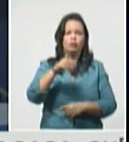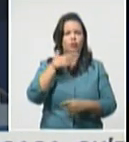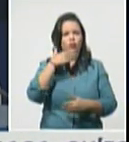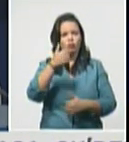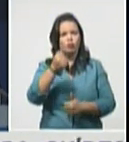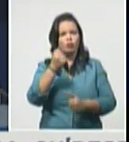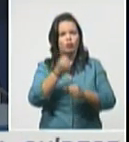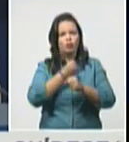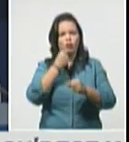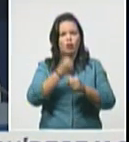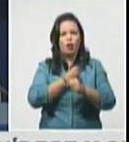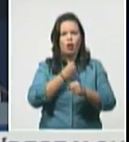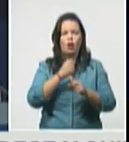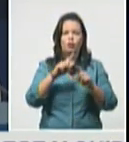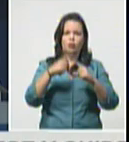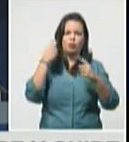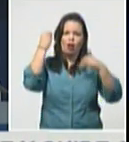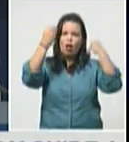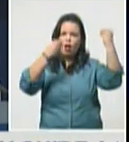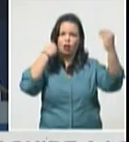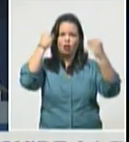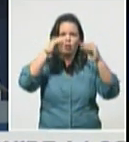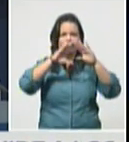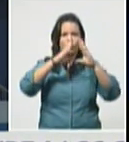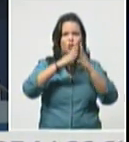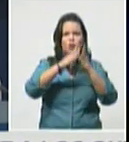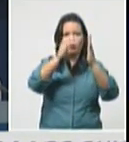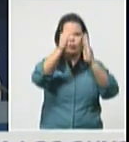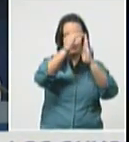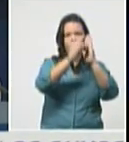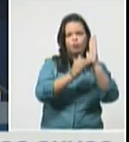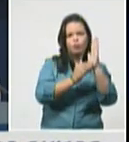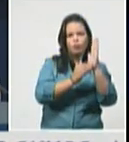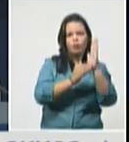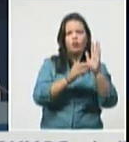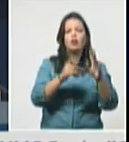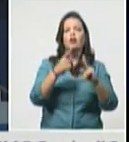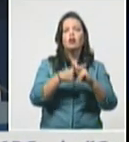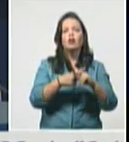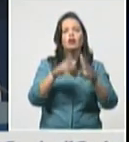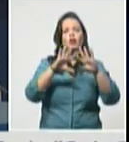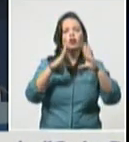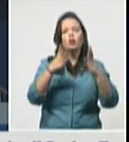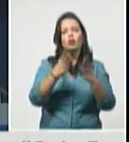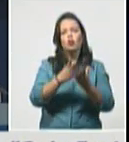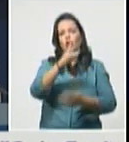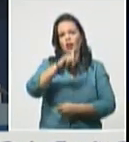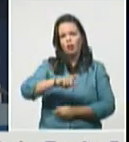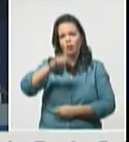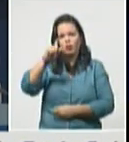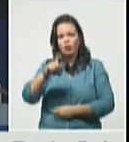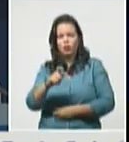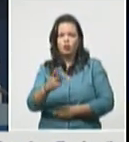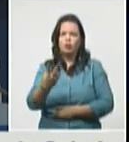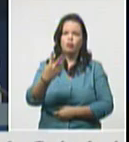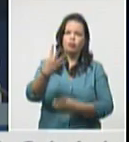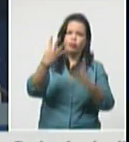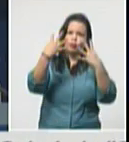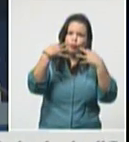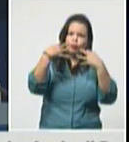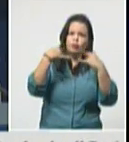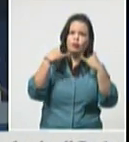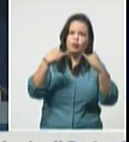y a otras personas que en muchos lugares pues escuchan la información. El día de